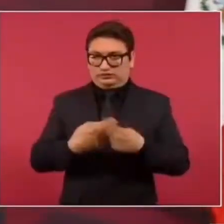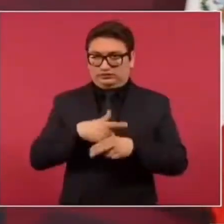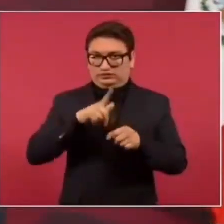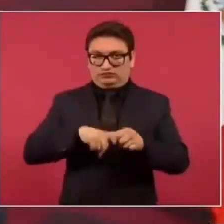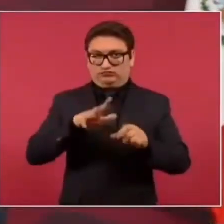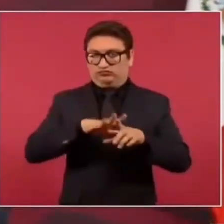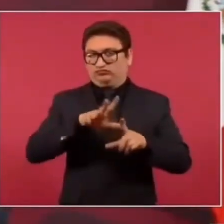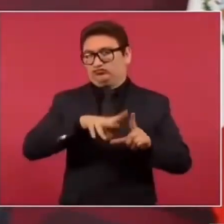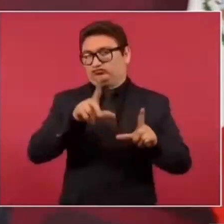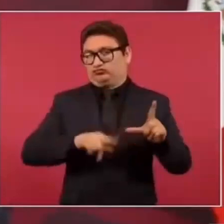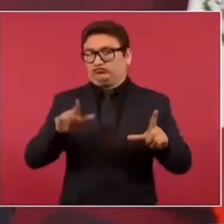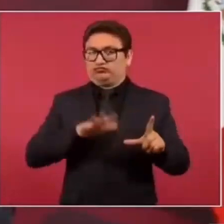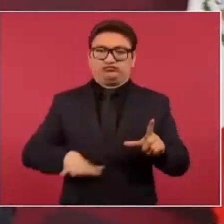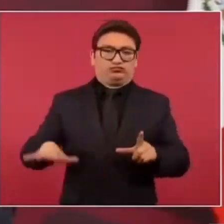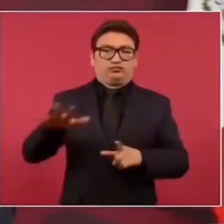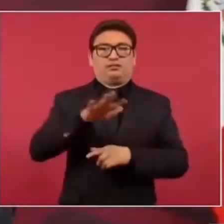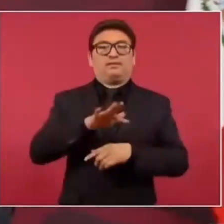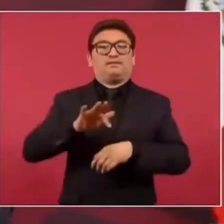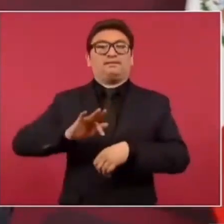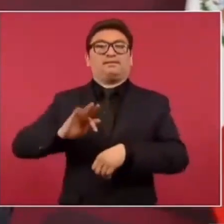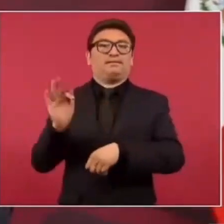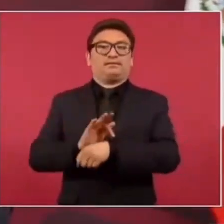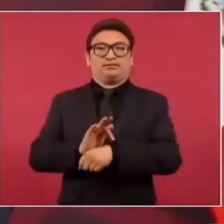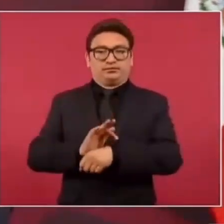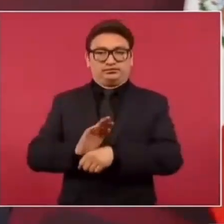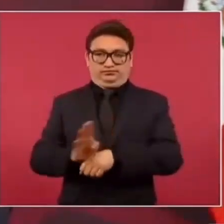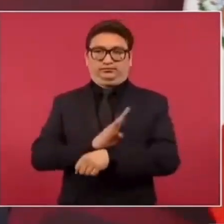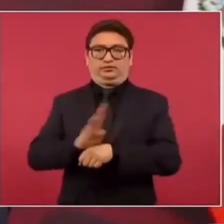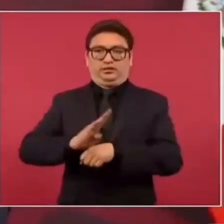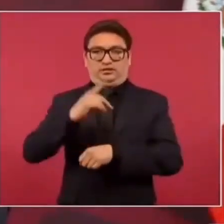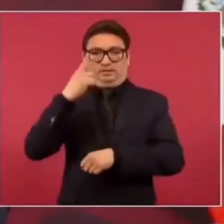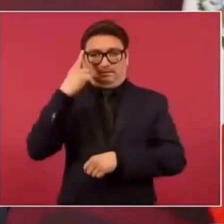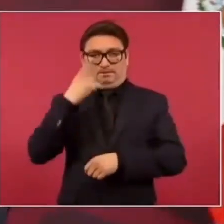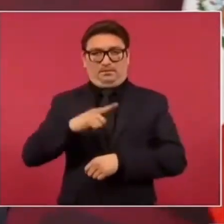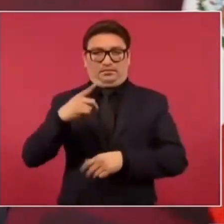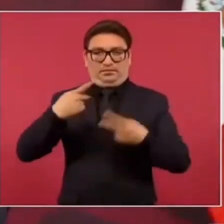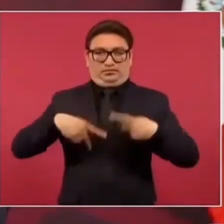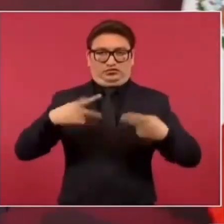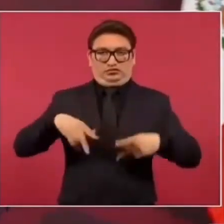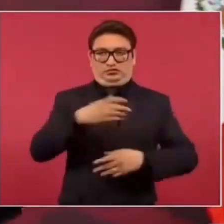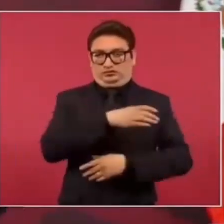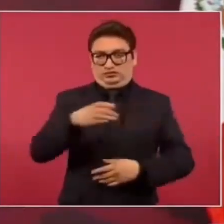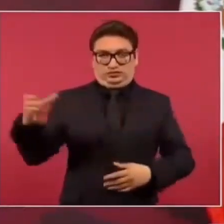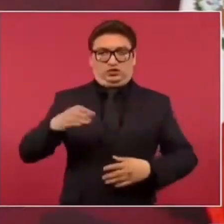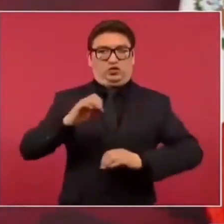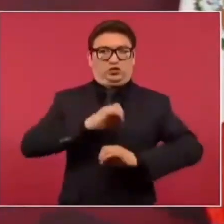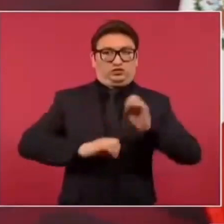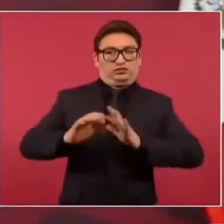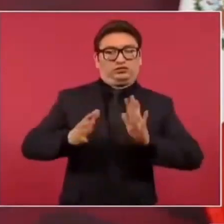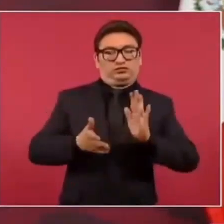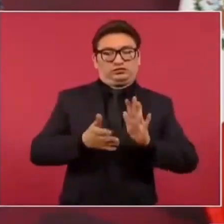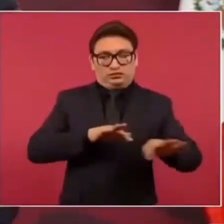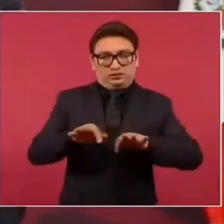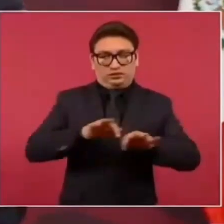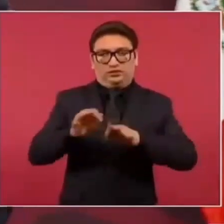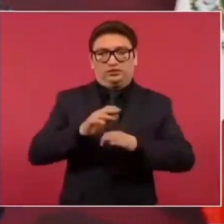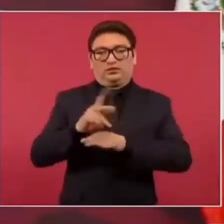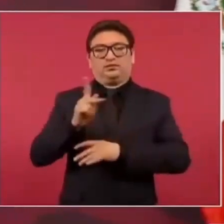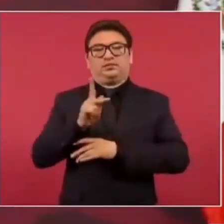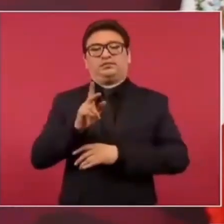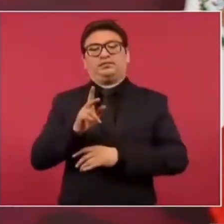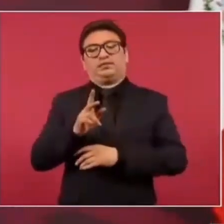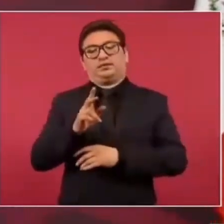nacionalización y en favor de los campesinos, en favor de los obreros, se transforma el Partido